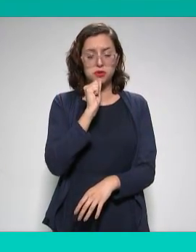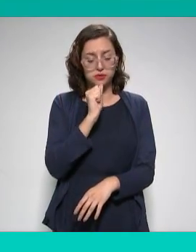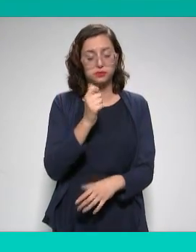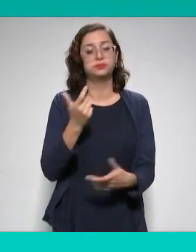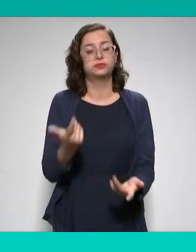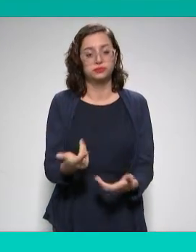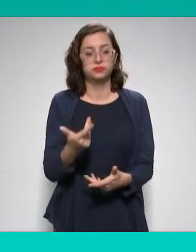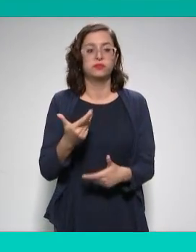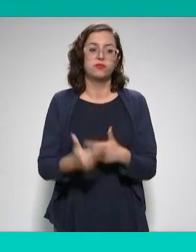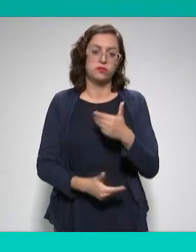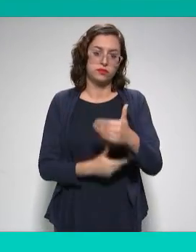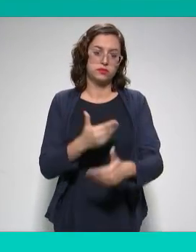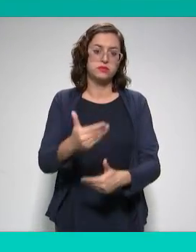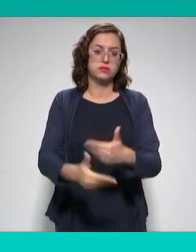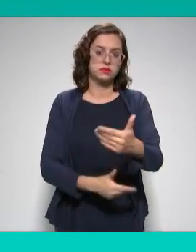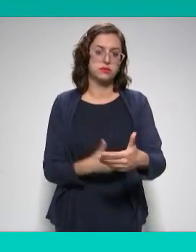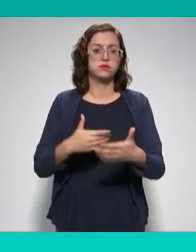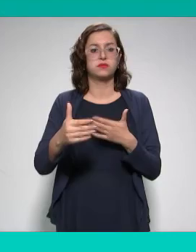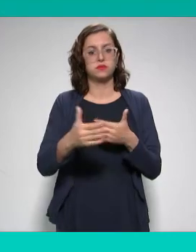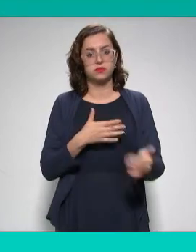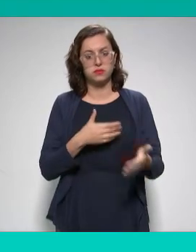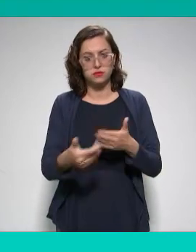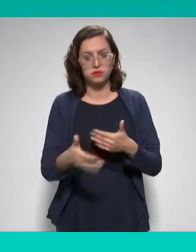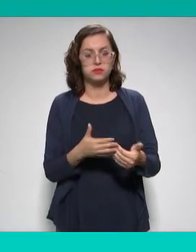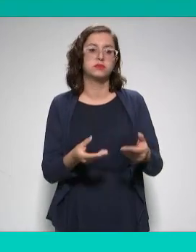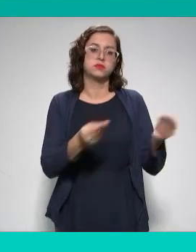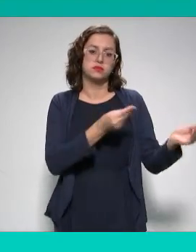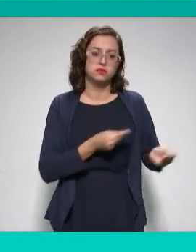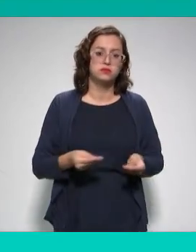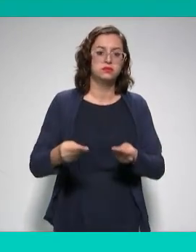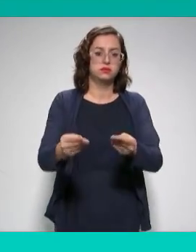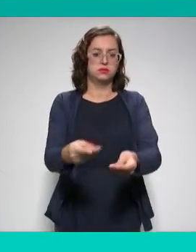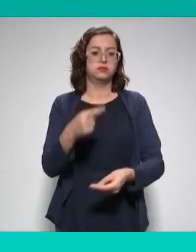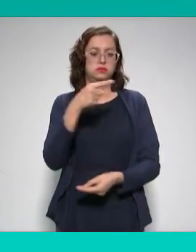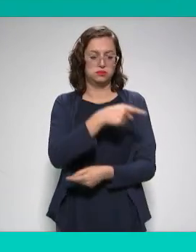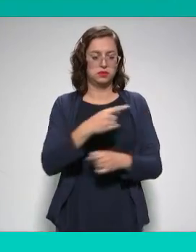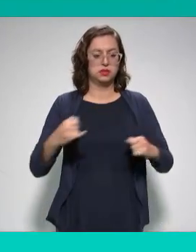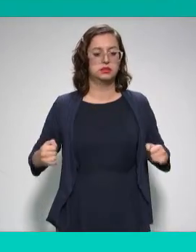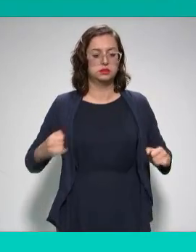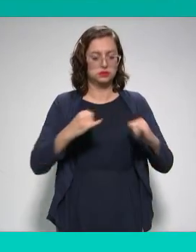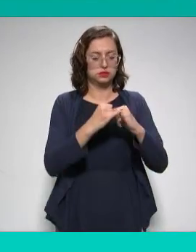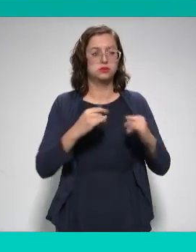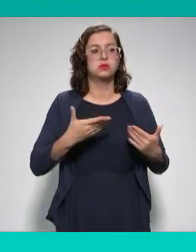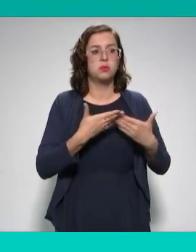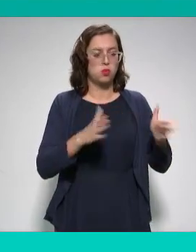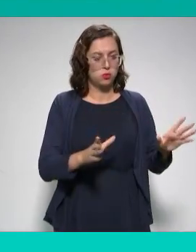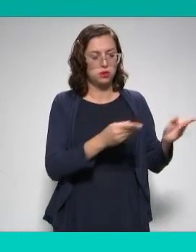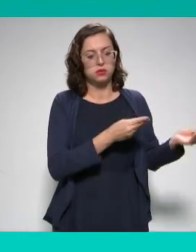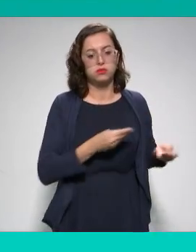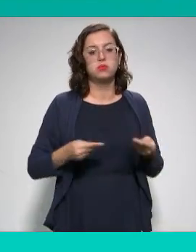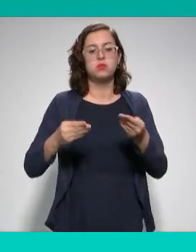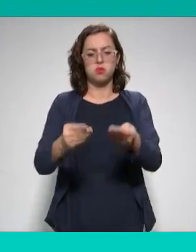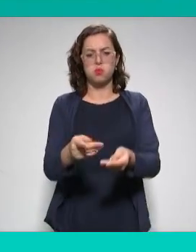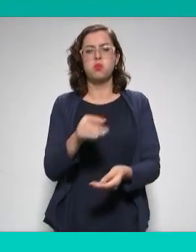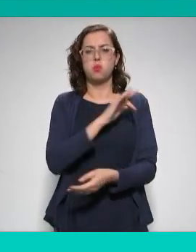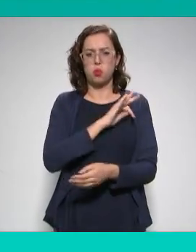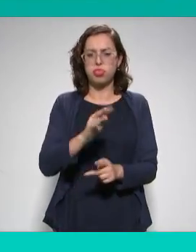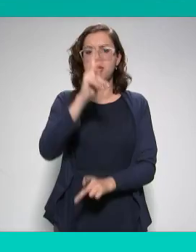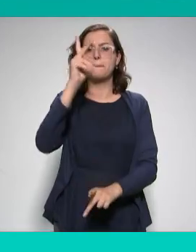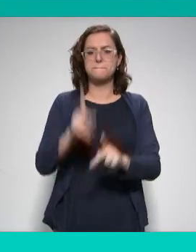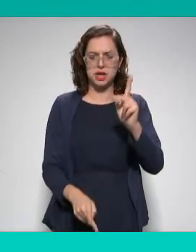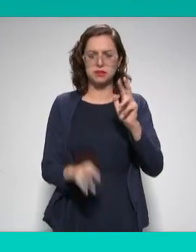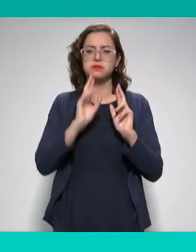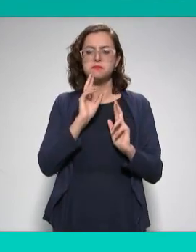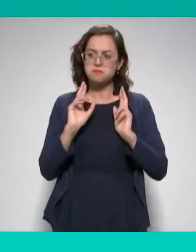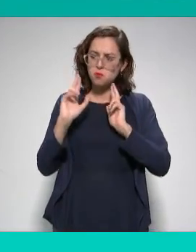momento fueron procesadas actualizadas transferidas por dicha entidad pública las cuales podía haber proporcionado a la